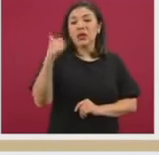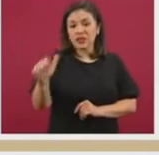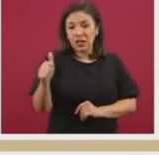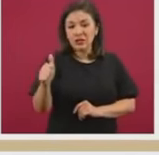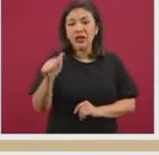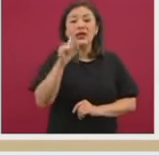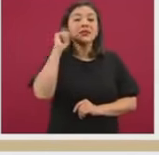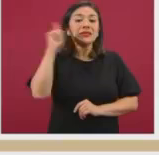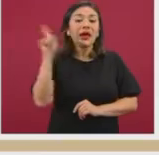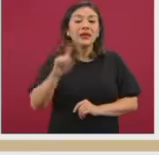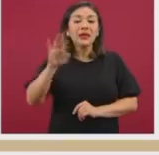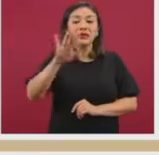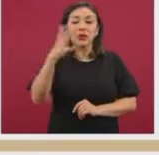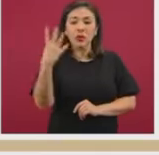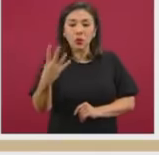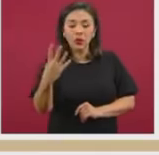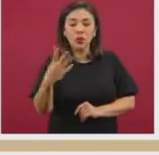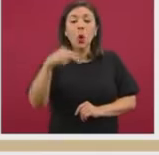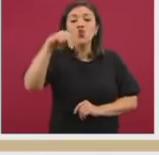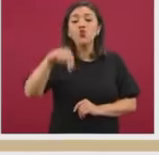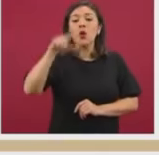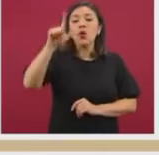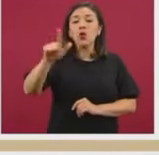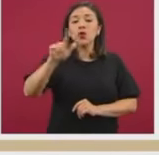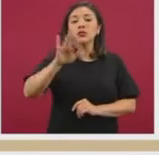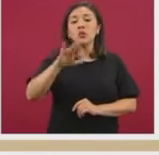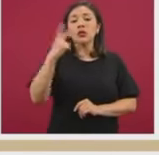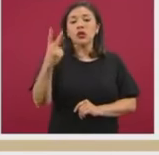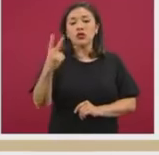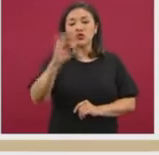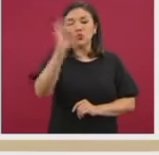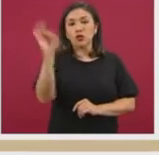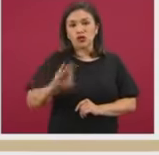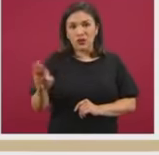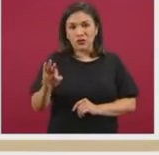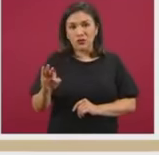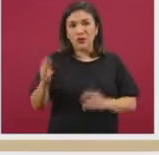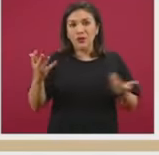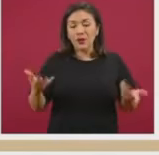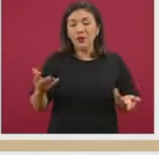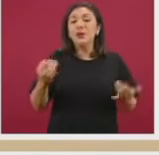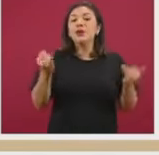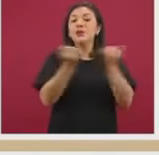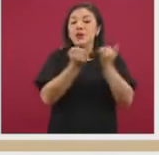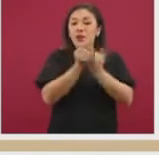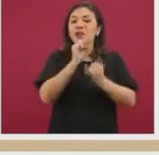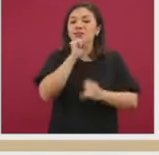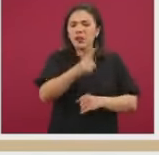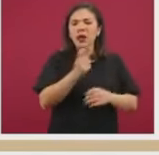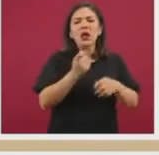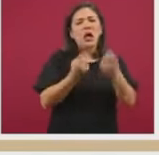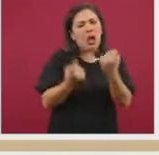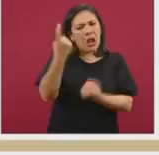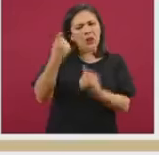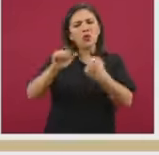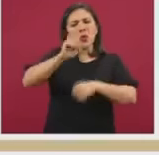56%, Zacatecas con 54% y Nuevo León con 52%. Y también tenemos estados